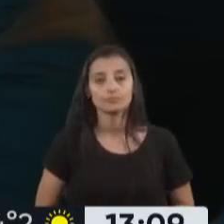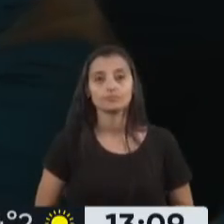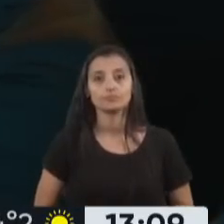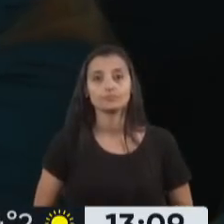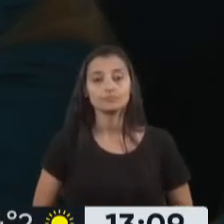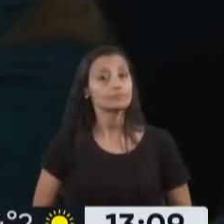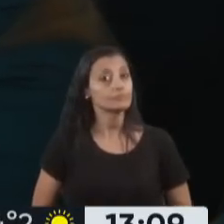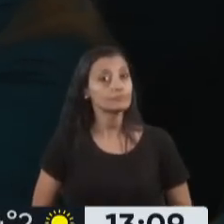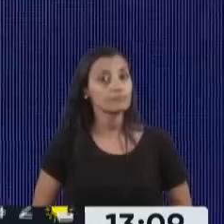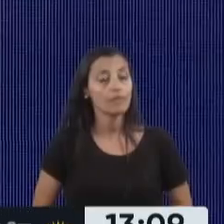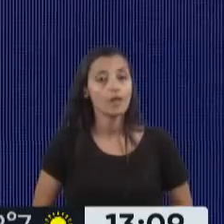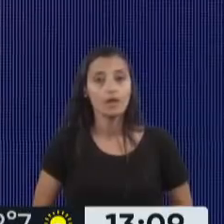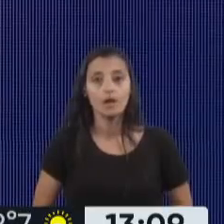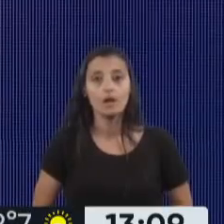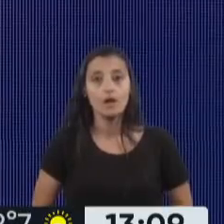Y